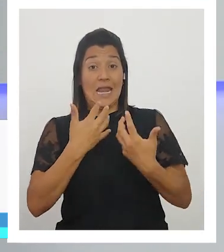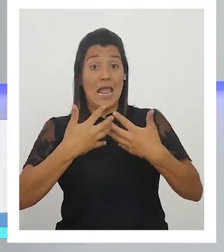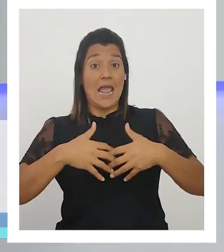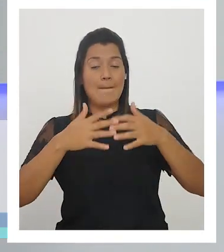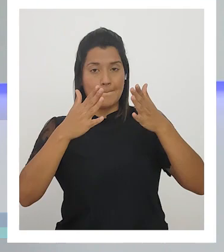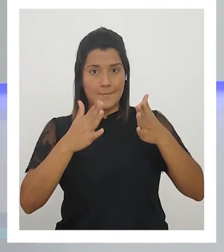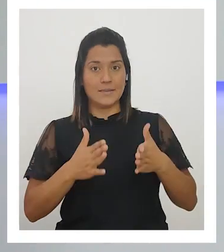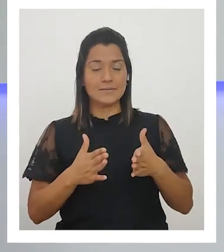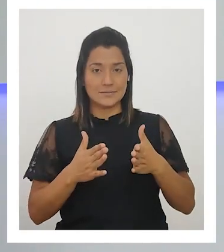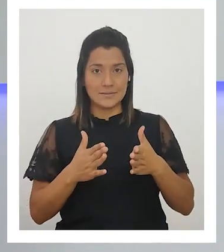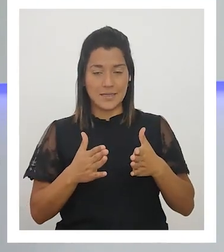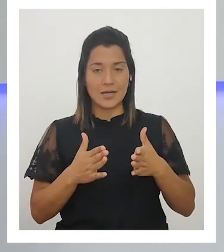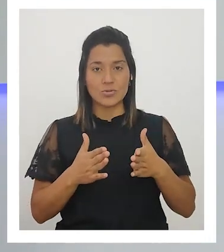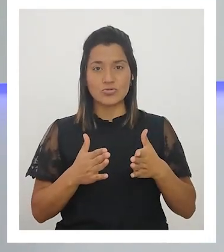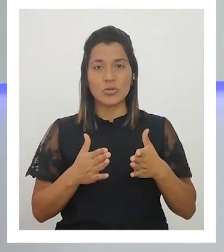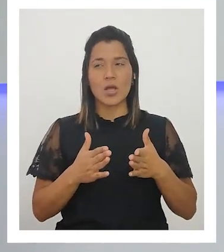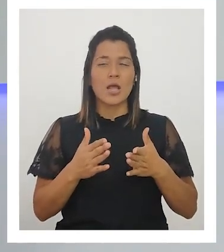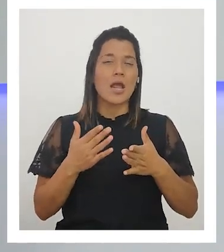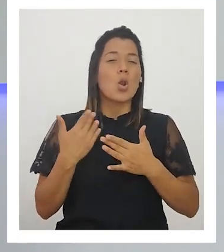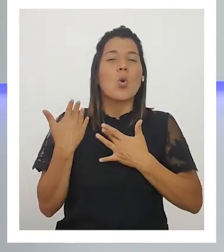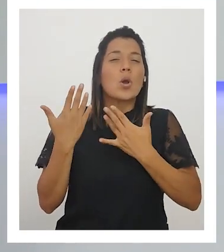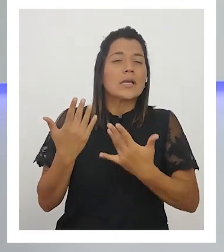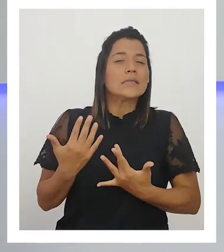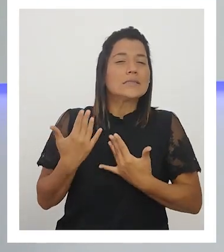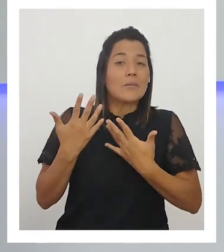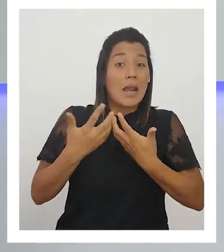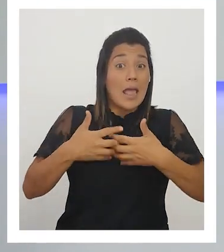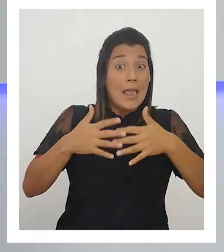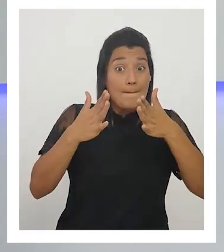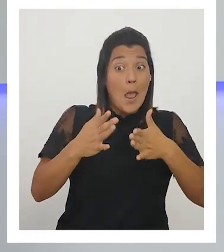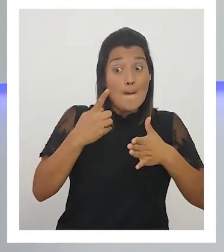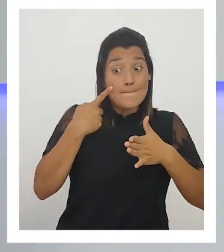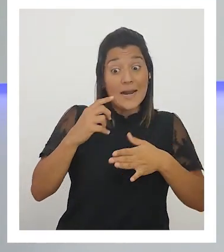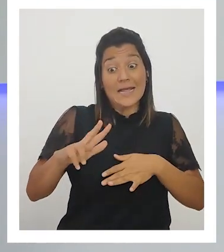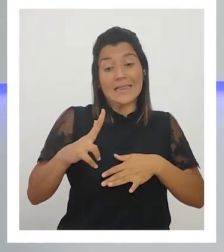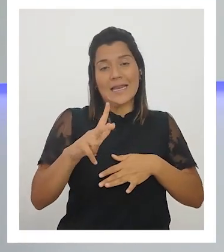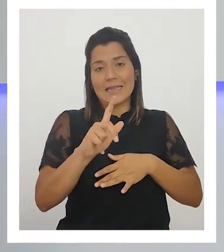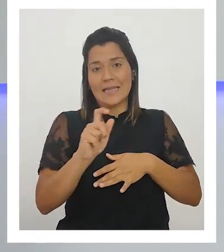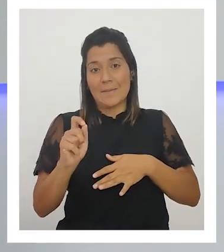las expectativas empresariales para el tercer trimestre de